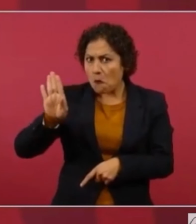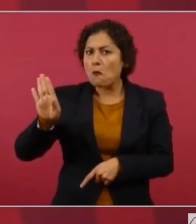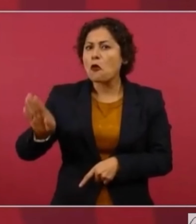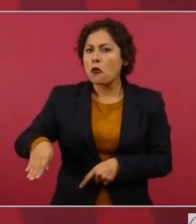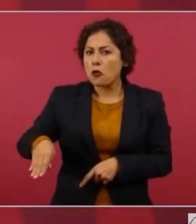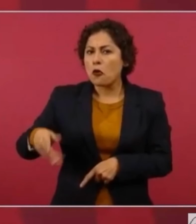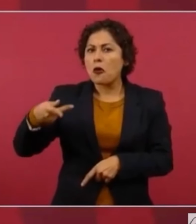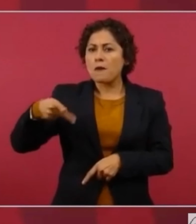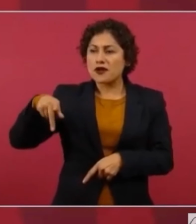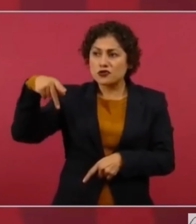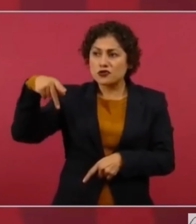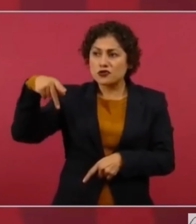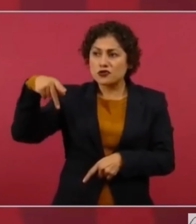esa misma política.